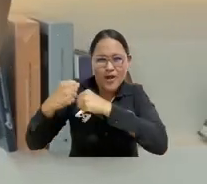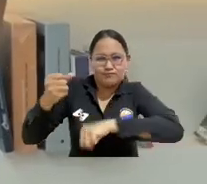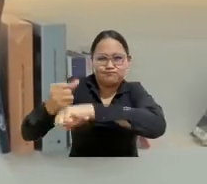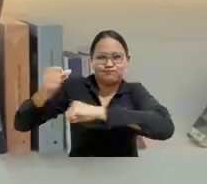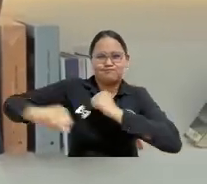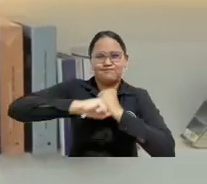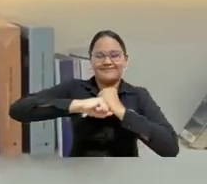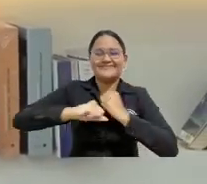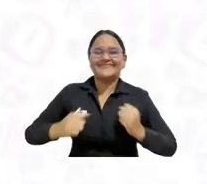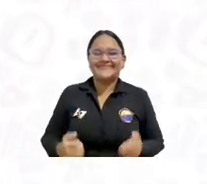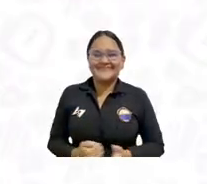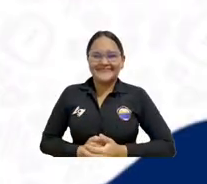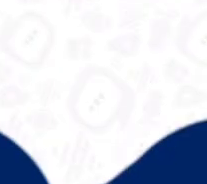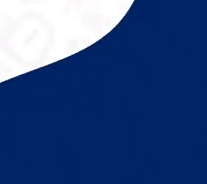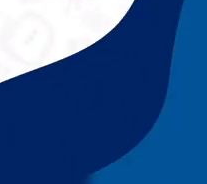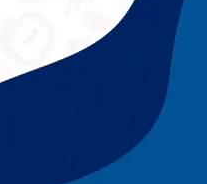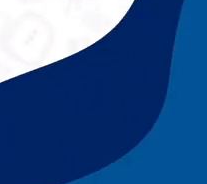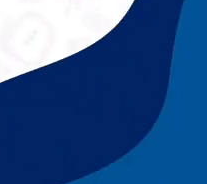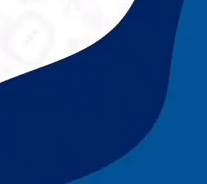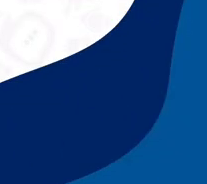convenio marco de